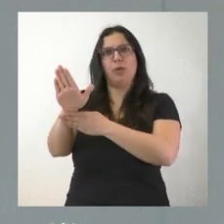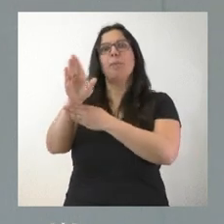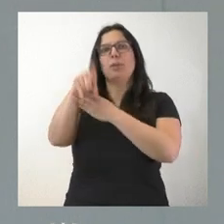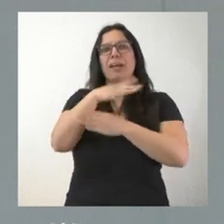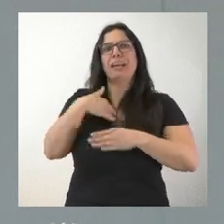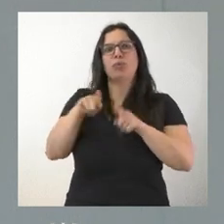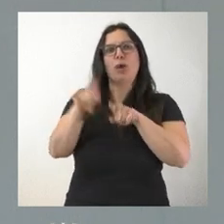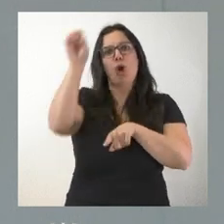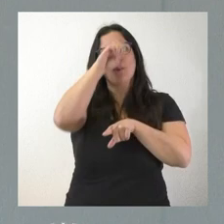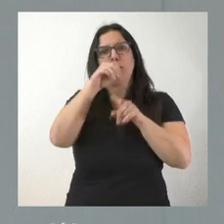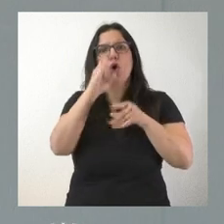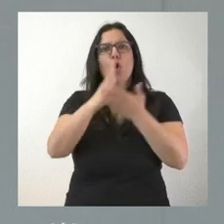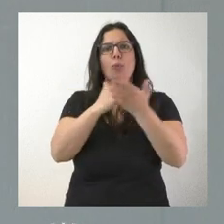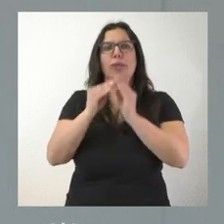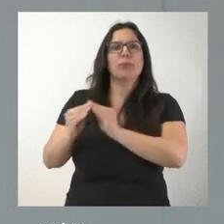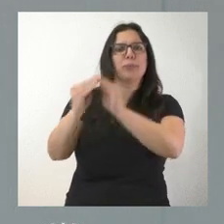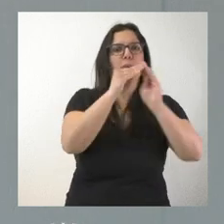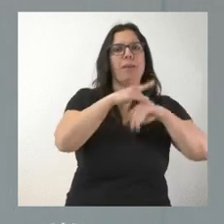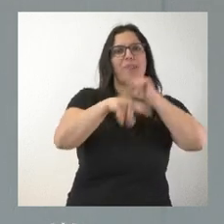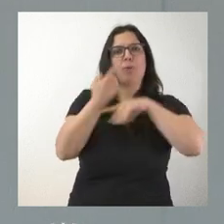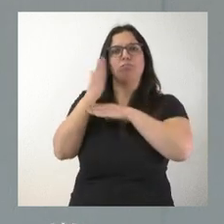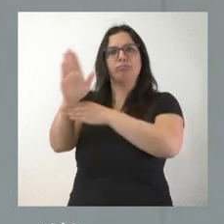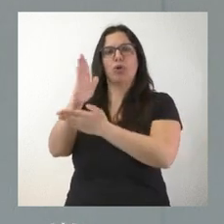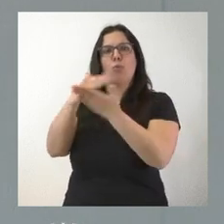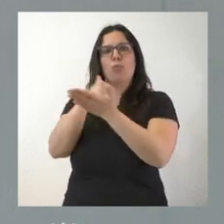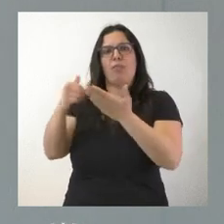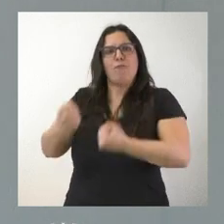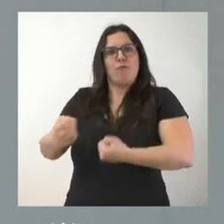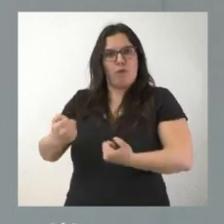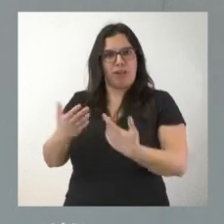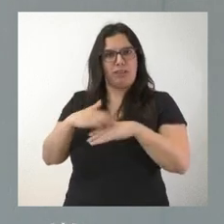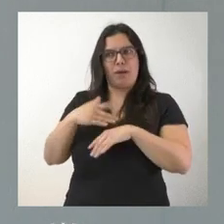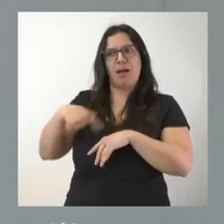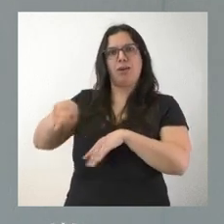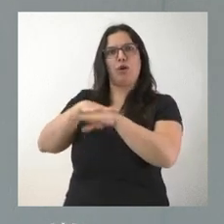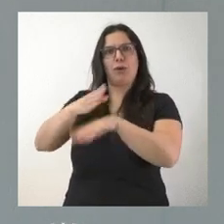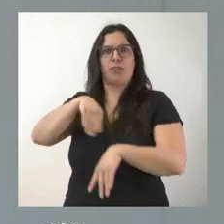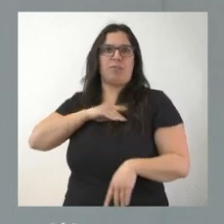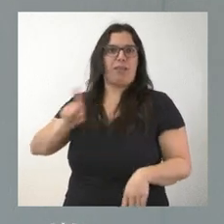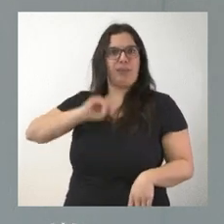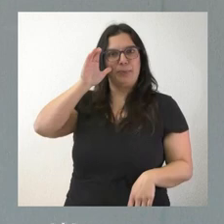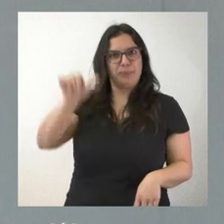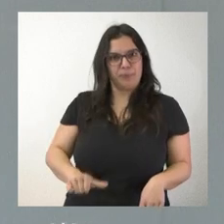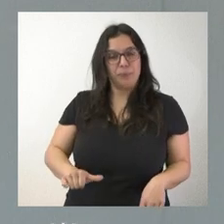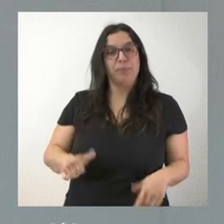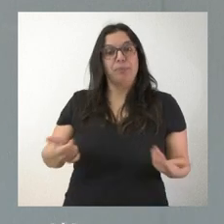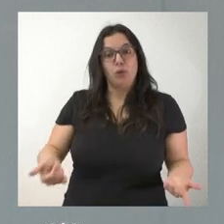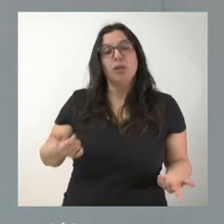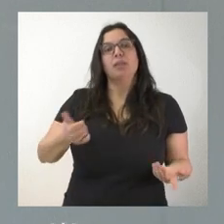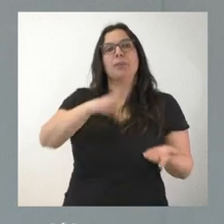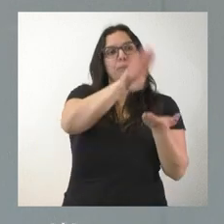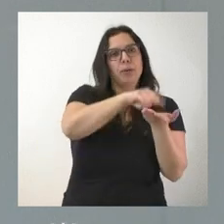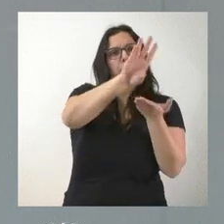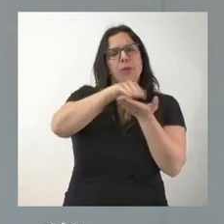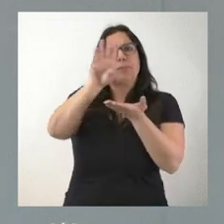de comunidad para ir con más fuerza ante el gobierno de España para poderlo conseguir y que a esta posición de comunidad vamos también uniendo